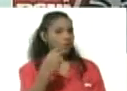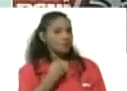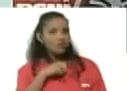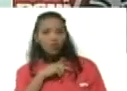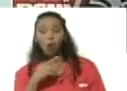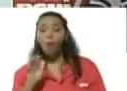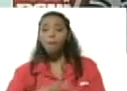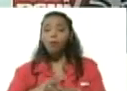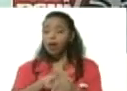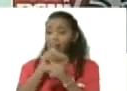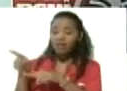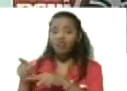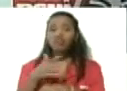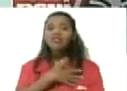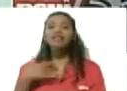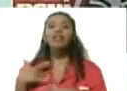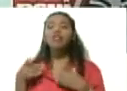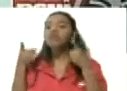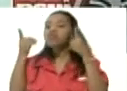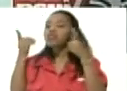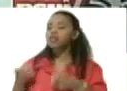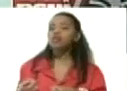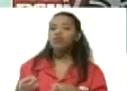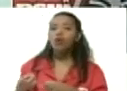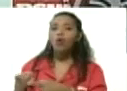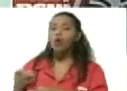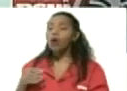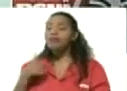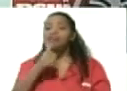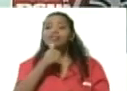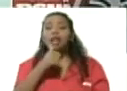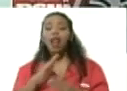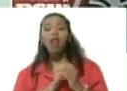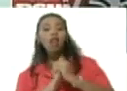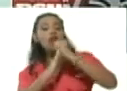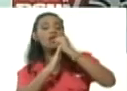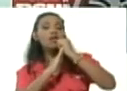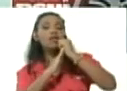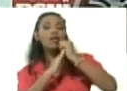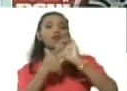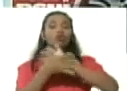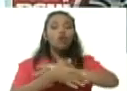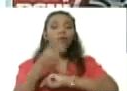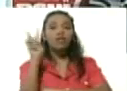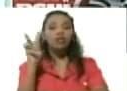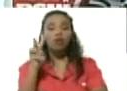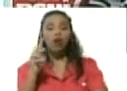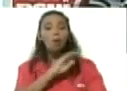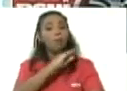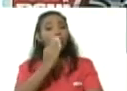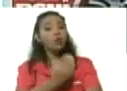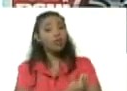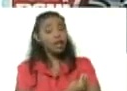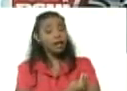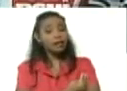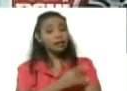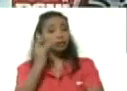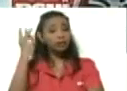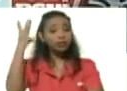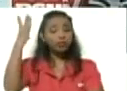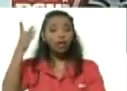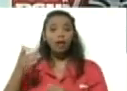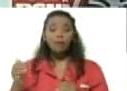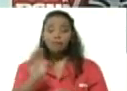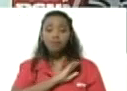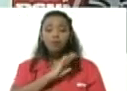Unidos quiere decidir quién dirige en Venezuela, un poder en teoría autónomo como